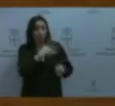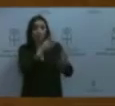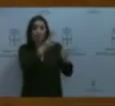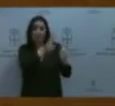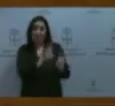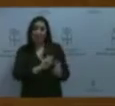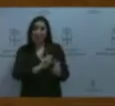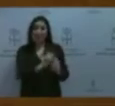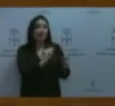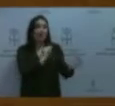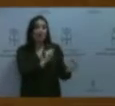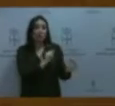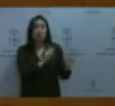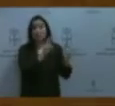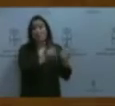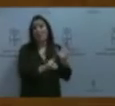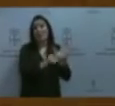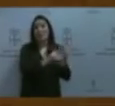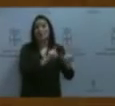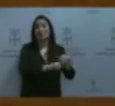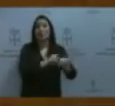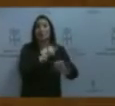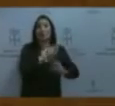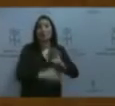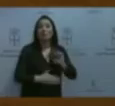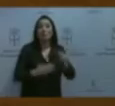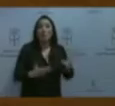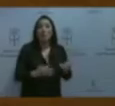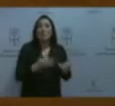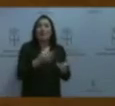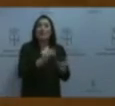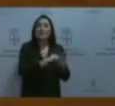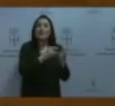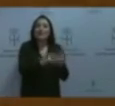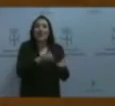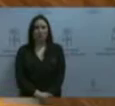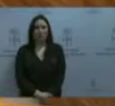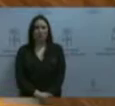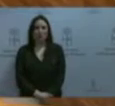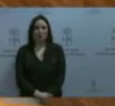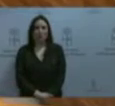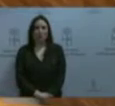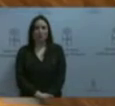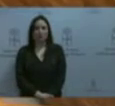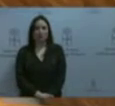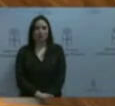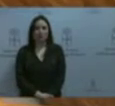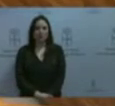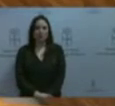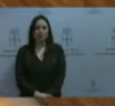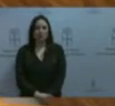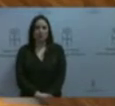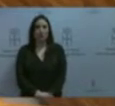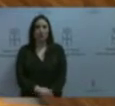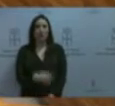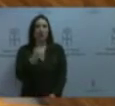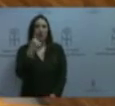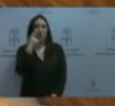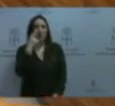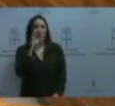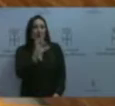sobre el decreto de tiempos máximos y sobre un sistema de declaración de conflictos de interés. Gracias. Mire, señor diputado, me deja